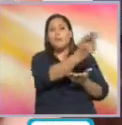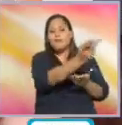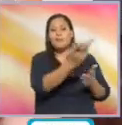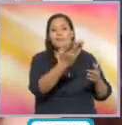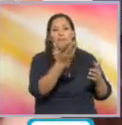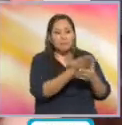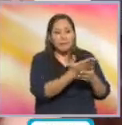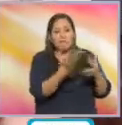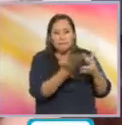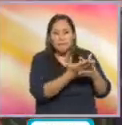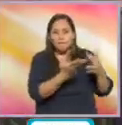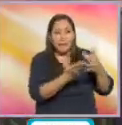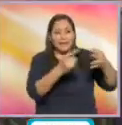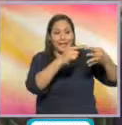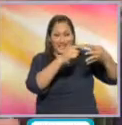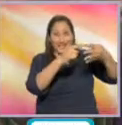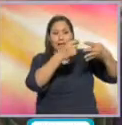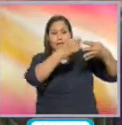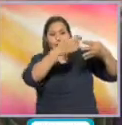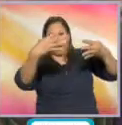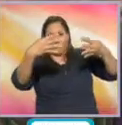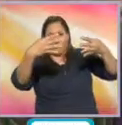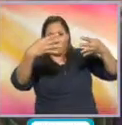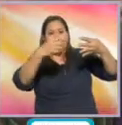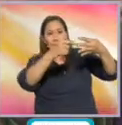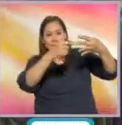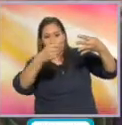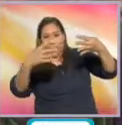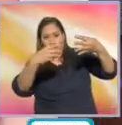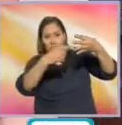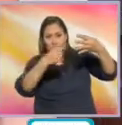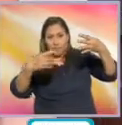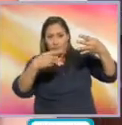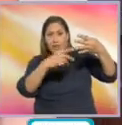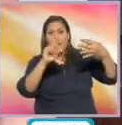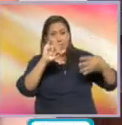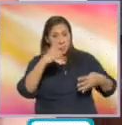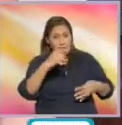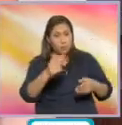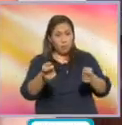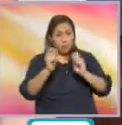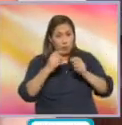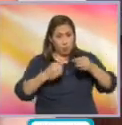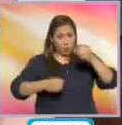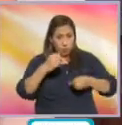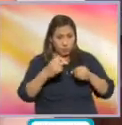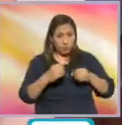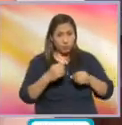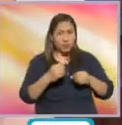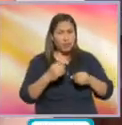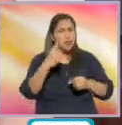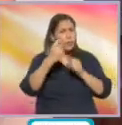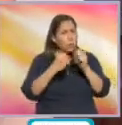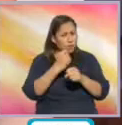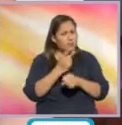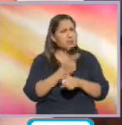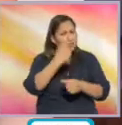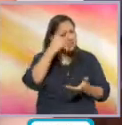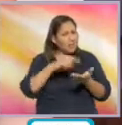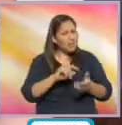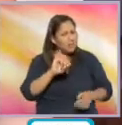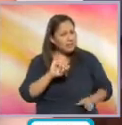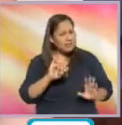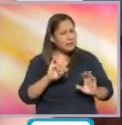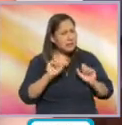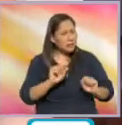se subdividen, ¿no? Porque son estos que son oficiales. ¿Diego Luna ha sido jurado? Diego Sí, Luna, ¿no? me parece que sí. Creo que el año pasado. Debe ser, sí. No